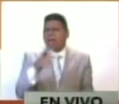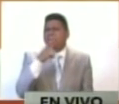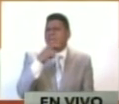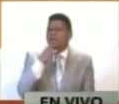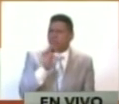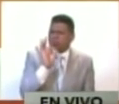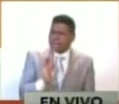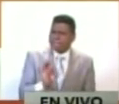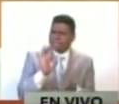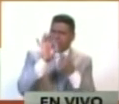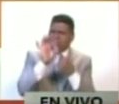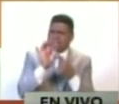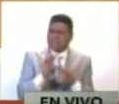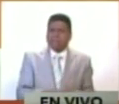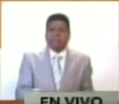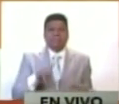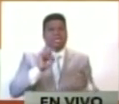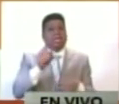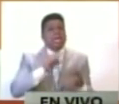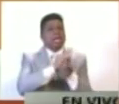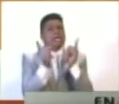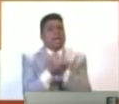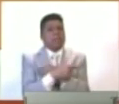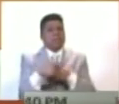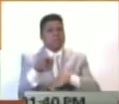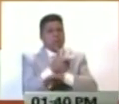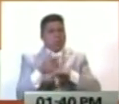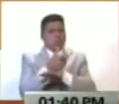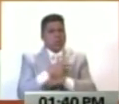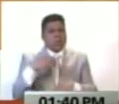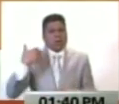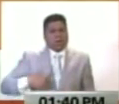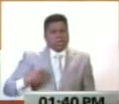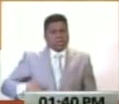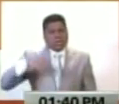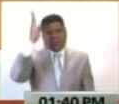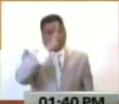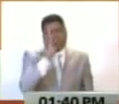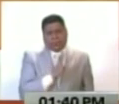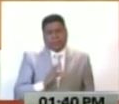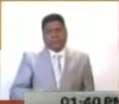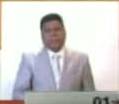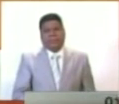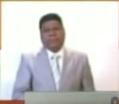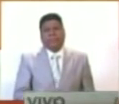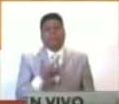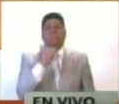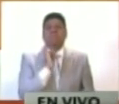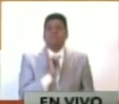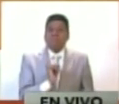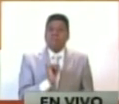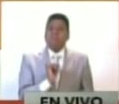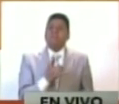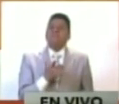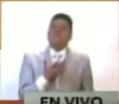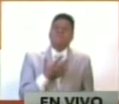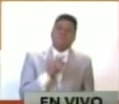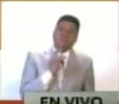concreta es si el cambio de gobierno en la Argentina y el cambio de gobierno en Brasil ha afectado el